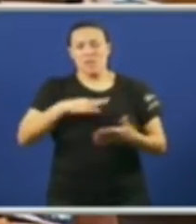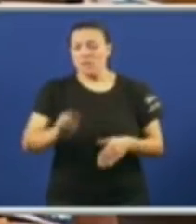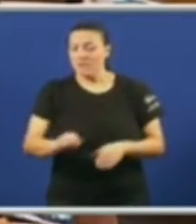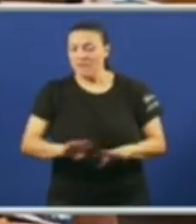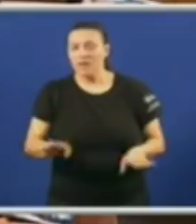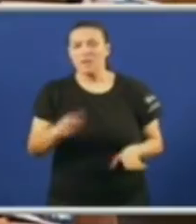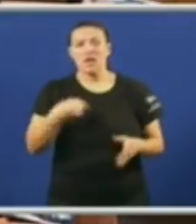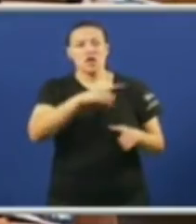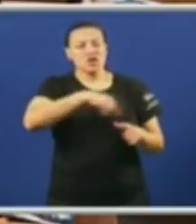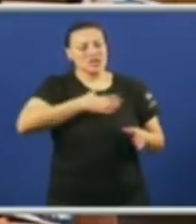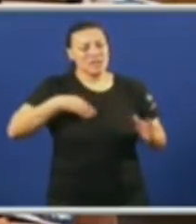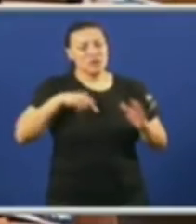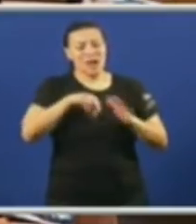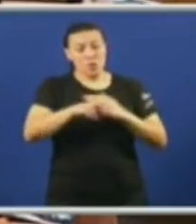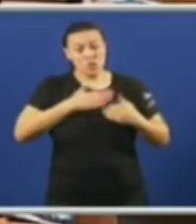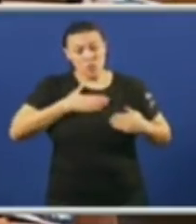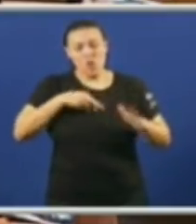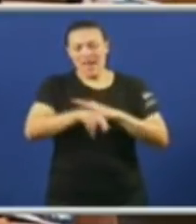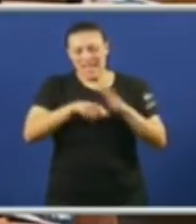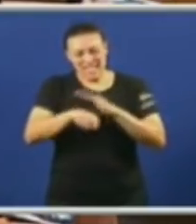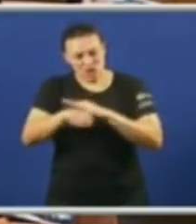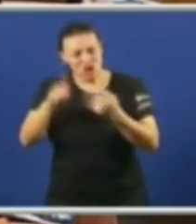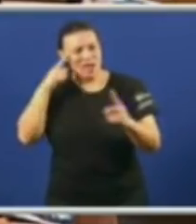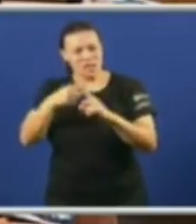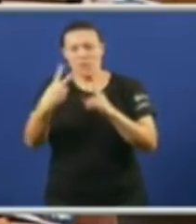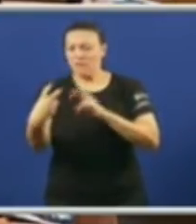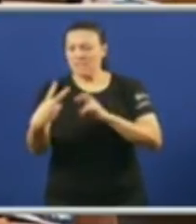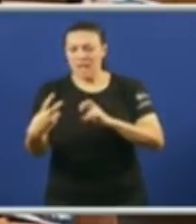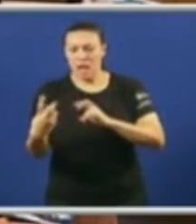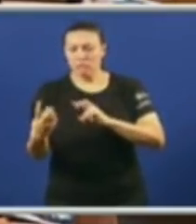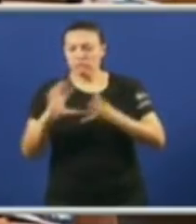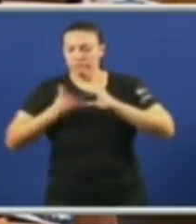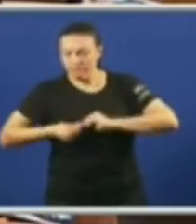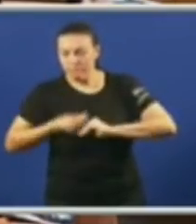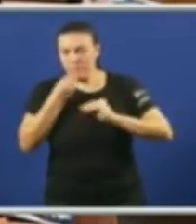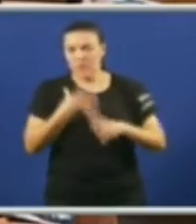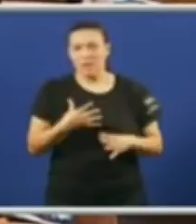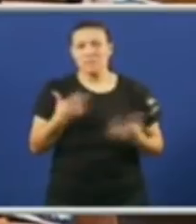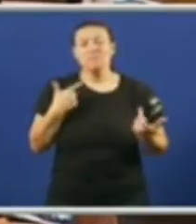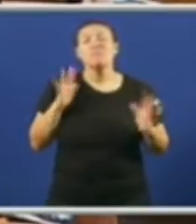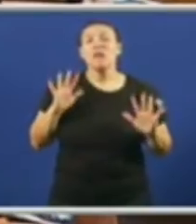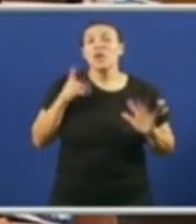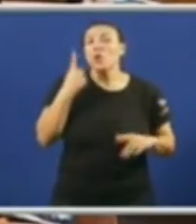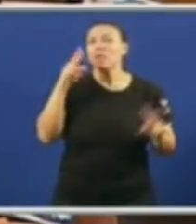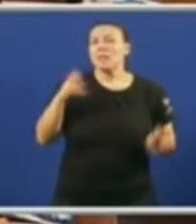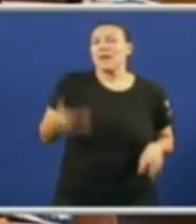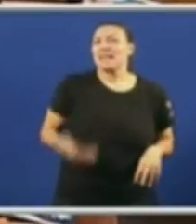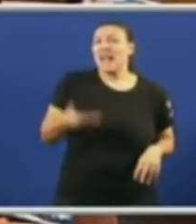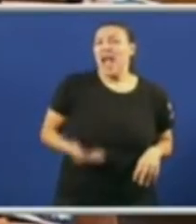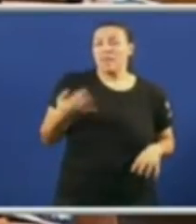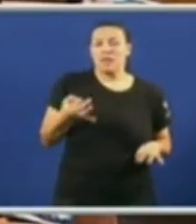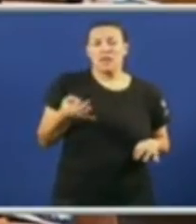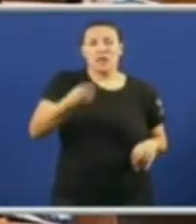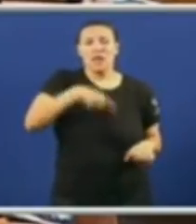para xestionar os nosos recursos e para ter unha fiscalidade adaptada. Pero o que é grave, señor Feijóo, é que nadie sabe